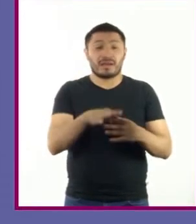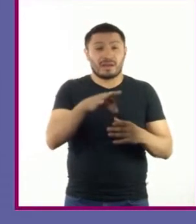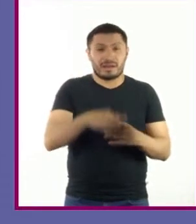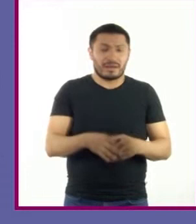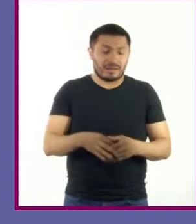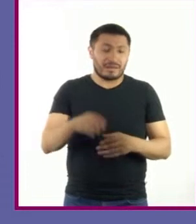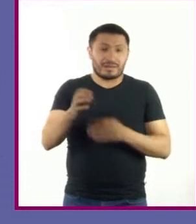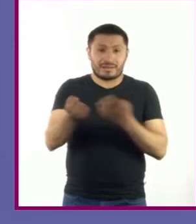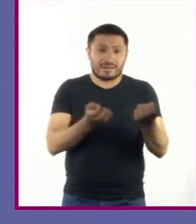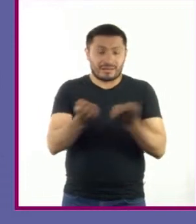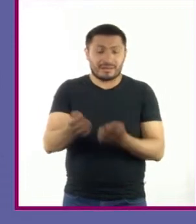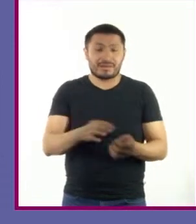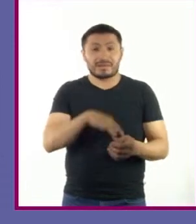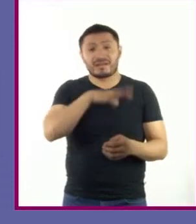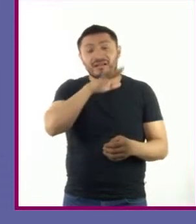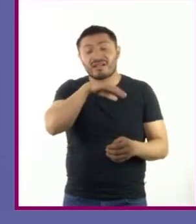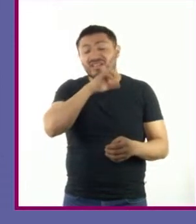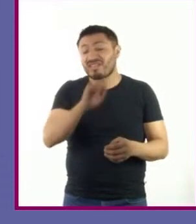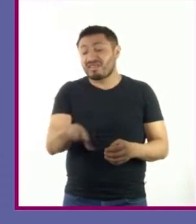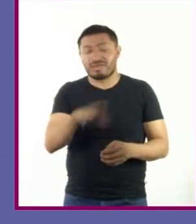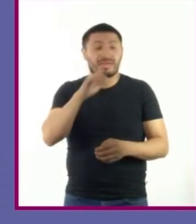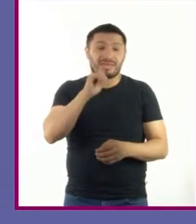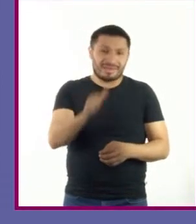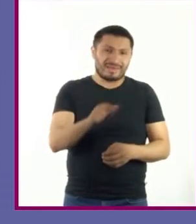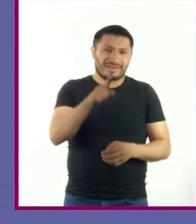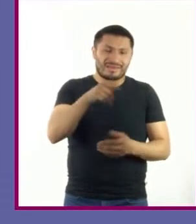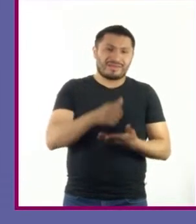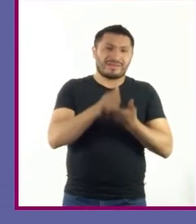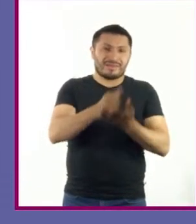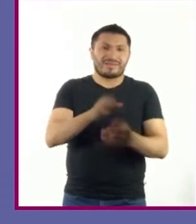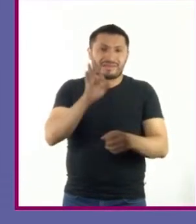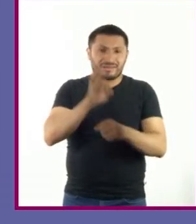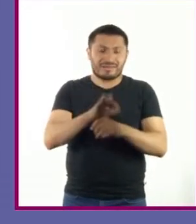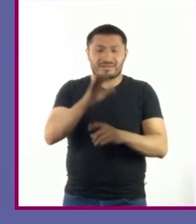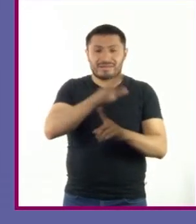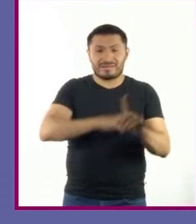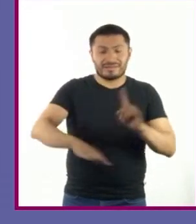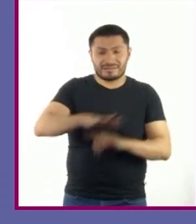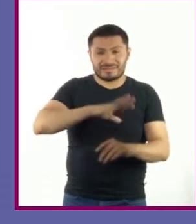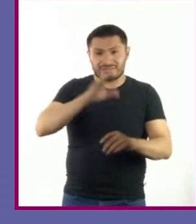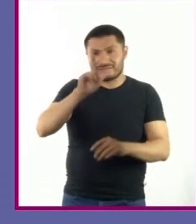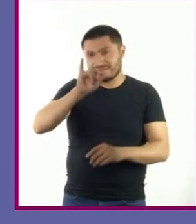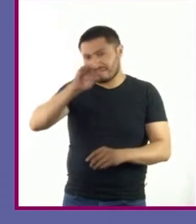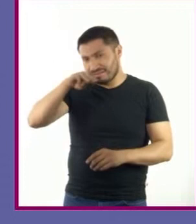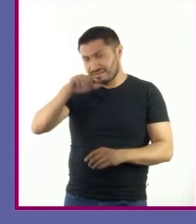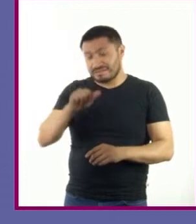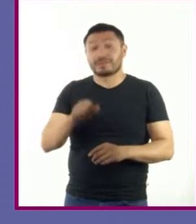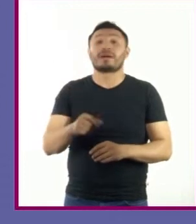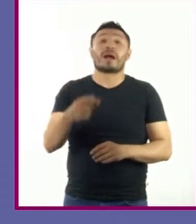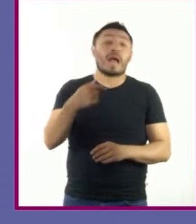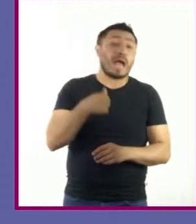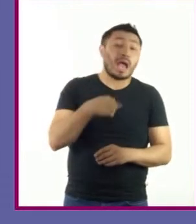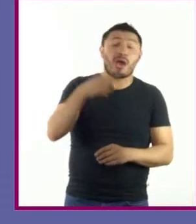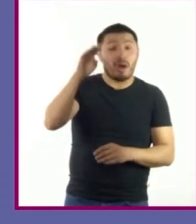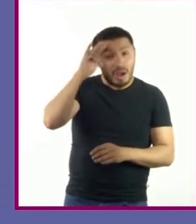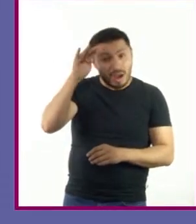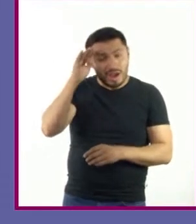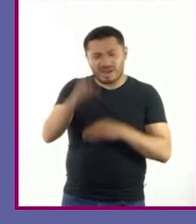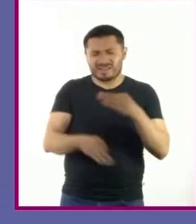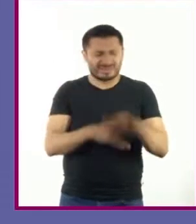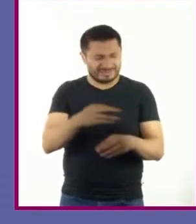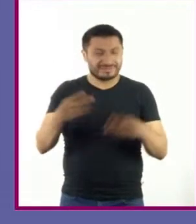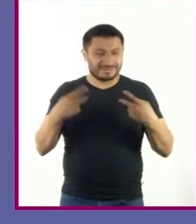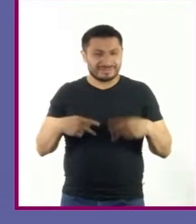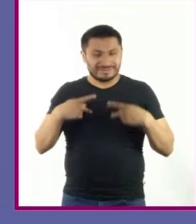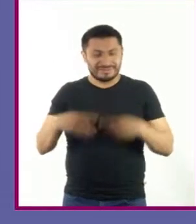cual es fabuloso, ya que ayudas a que el medio ambiente esté mucho mejor. Por lo tanto, yo diría que todo mundo que